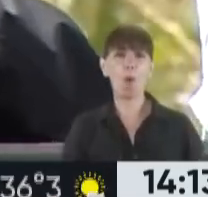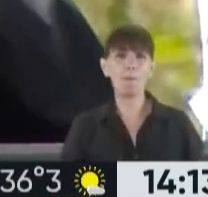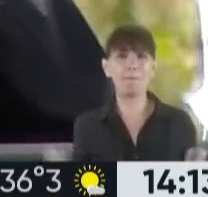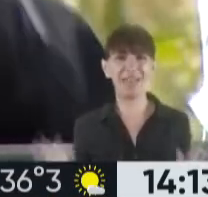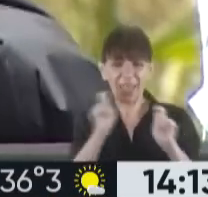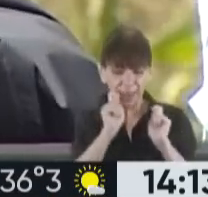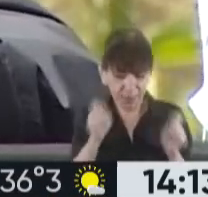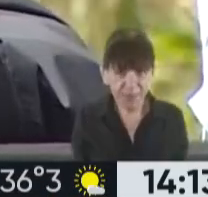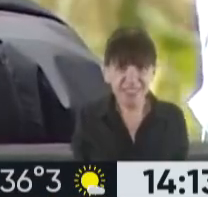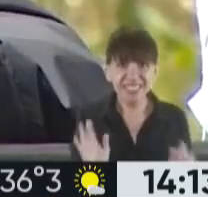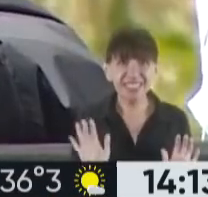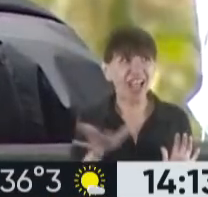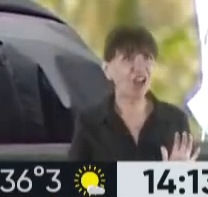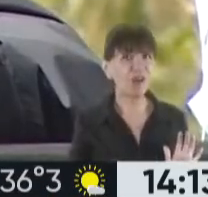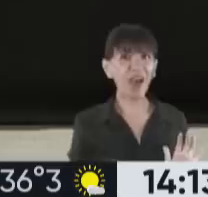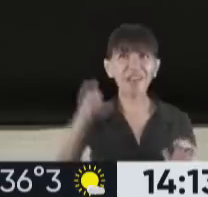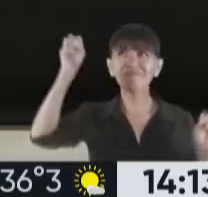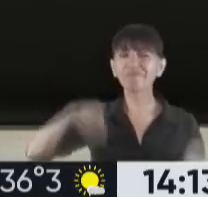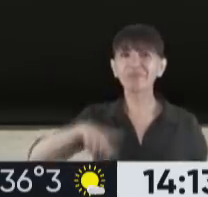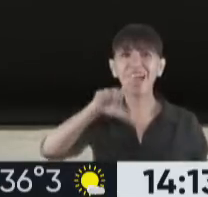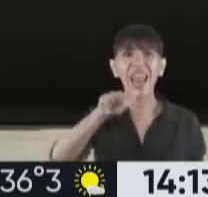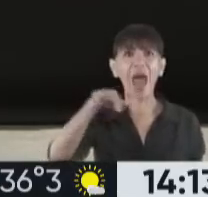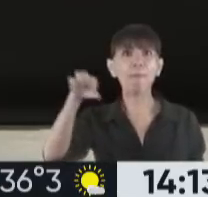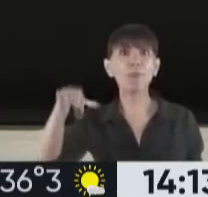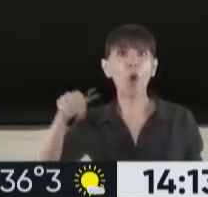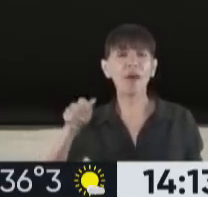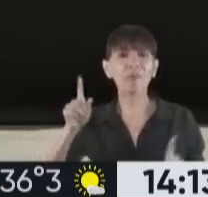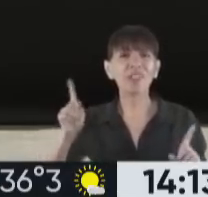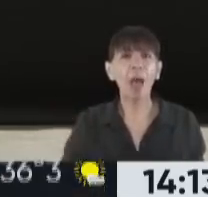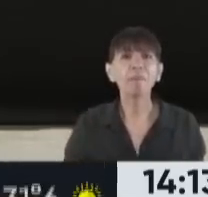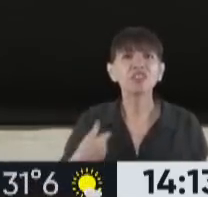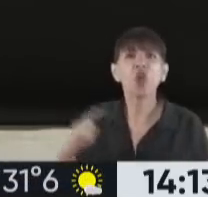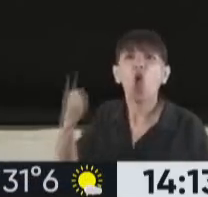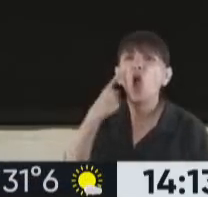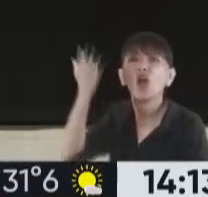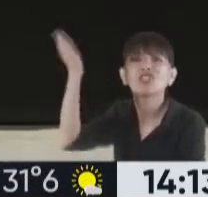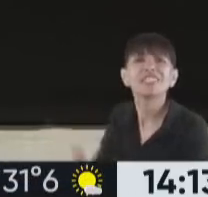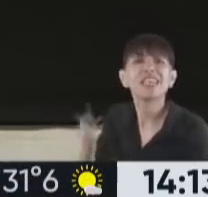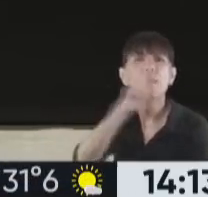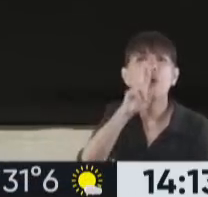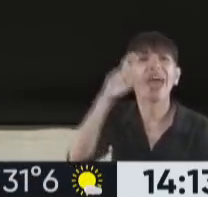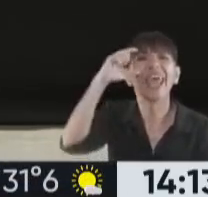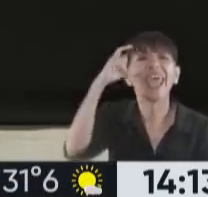no solamente estoy en esa tierra. Le he visto la cara a doña Eulogia Tapia en La Poma.